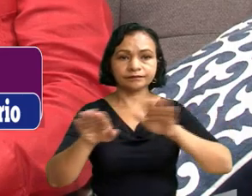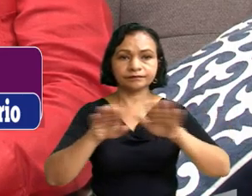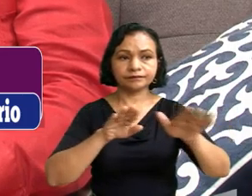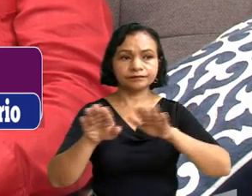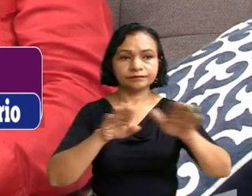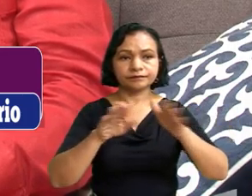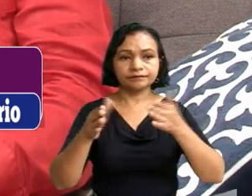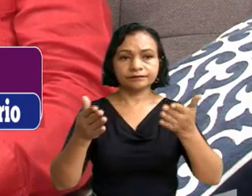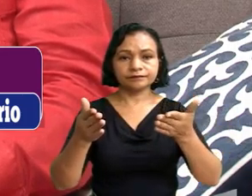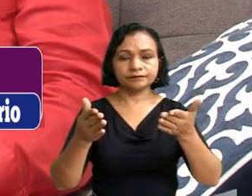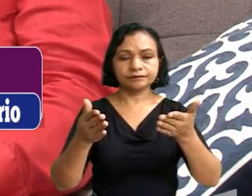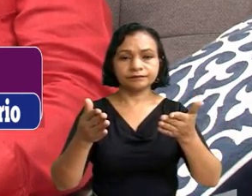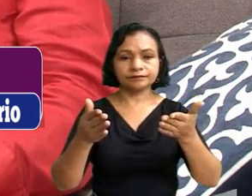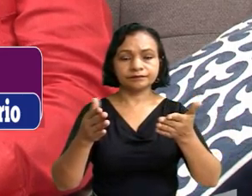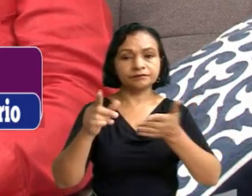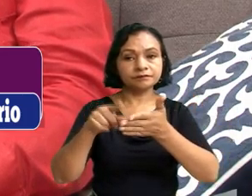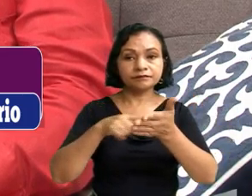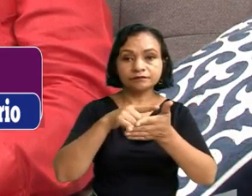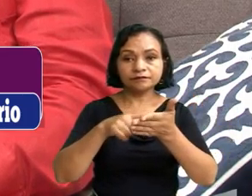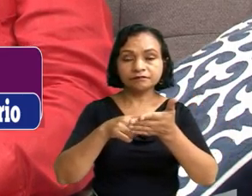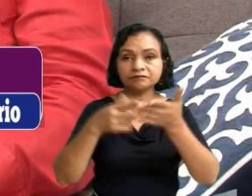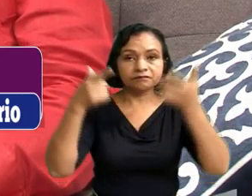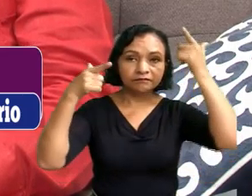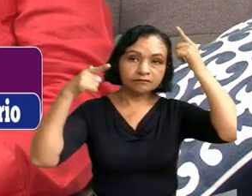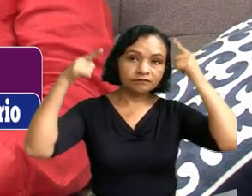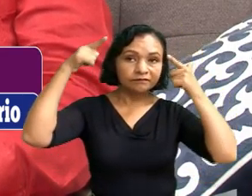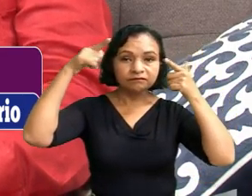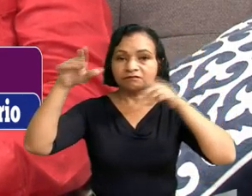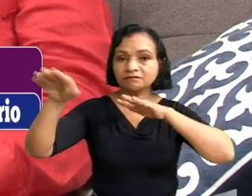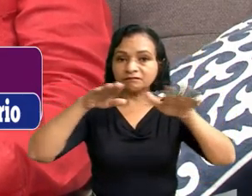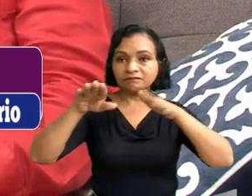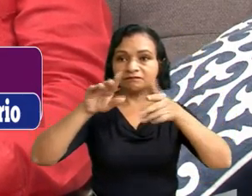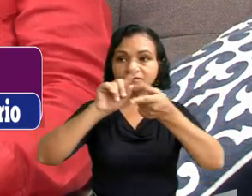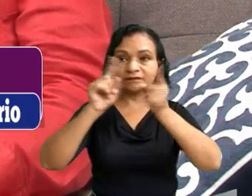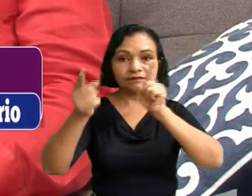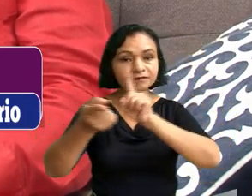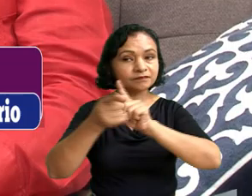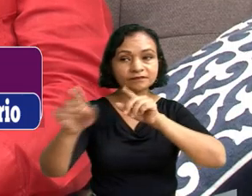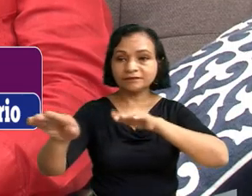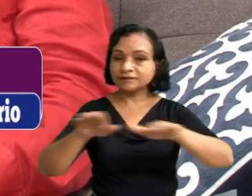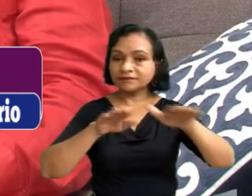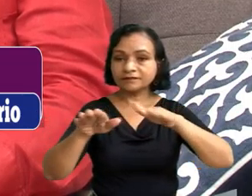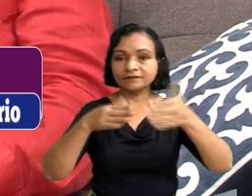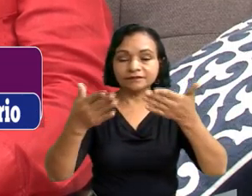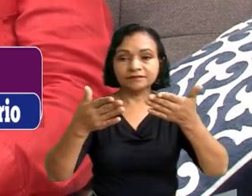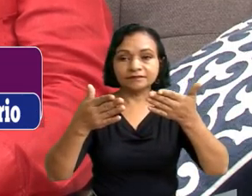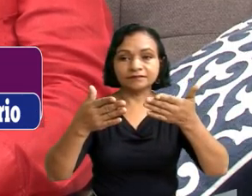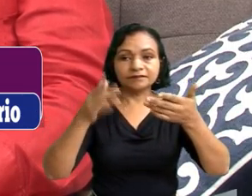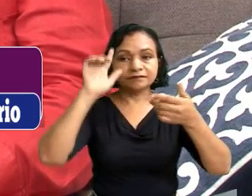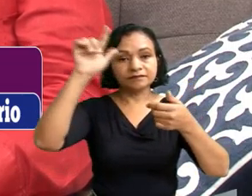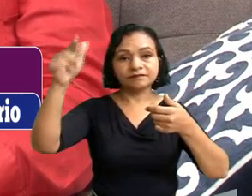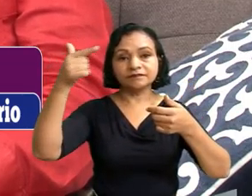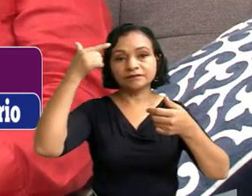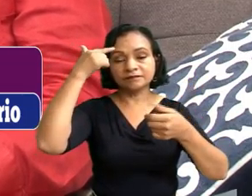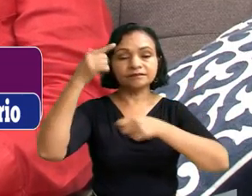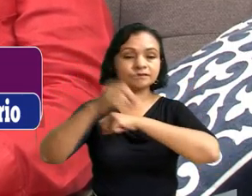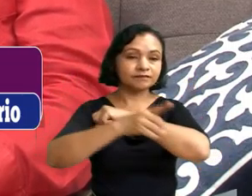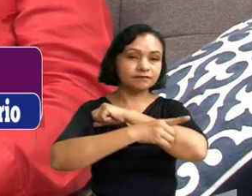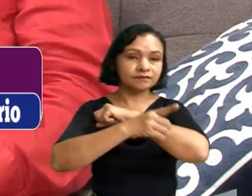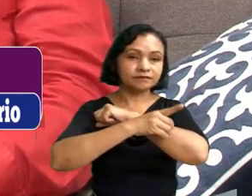botó derrotar al sandinismo no podían por los votos derrotar el gobierno